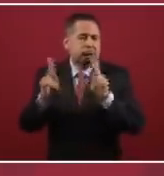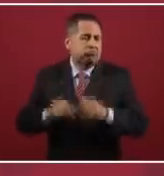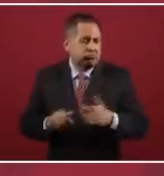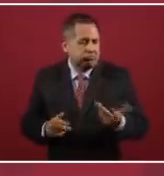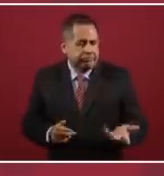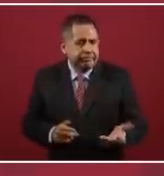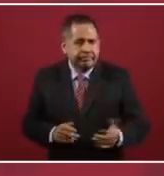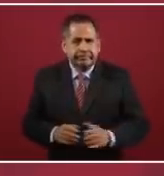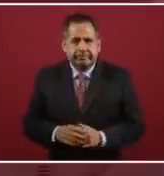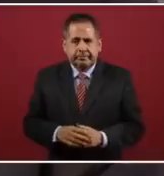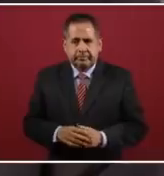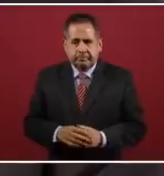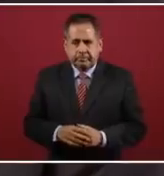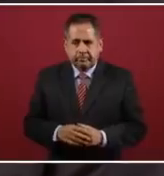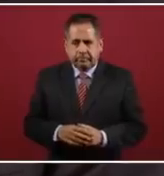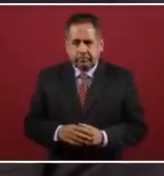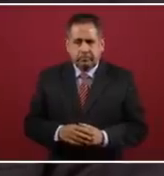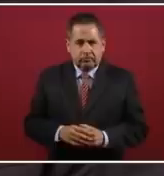pacífica.